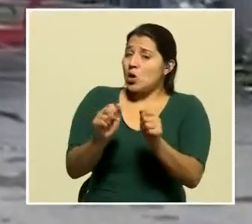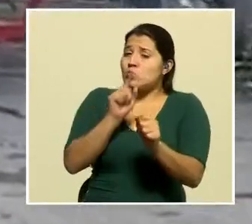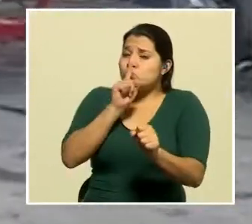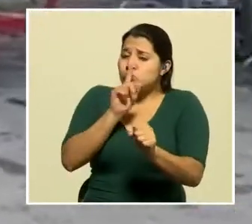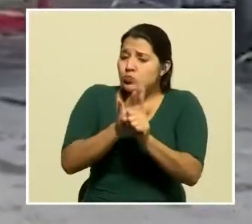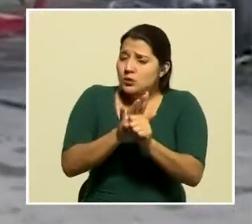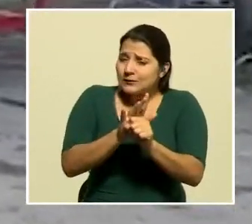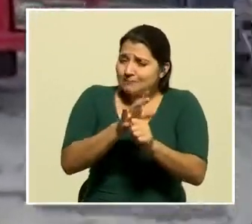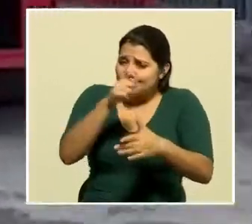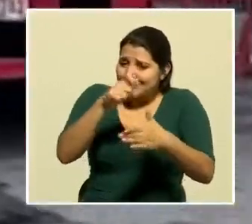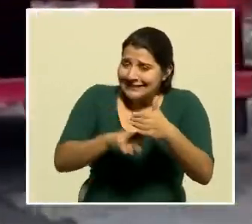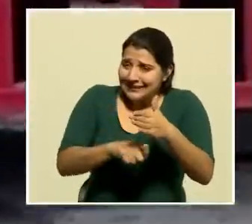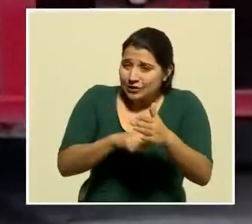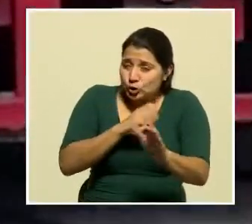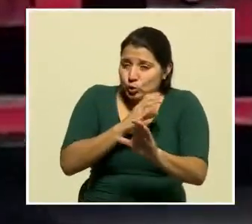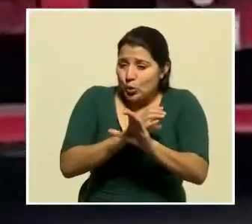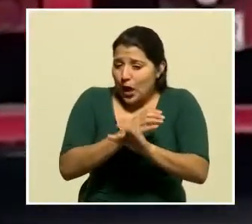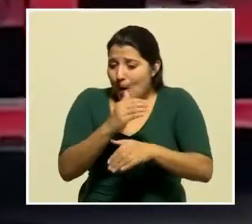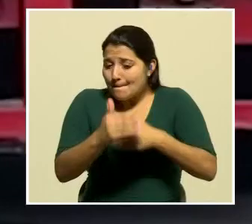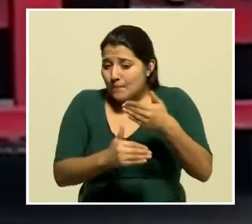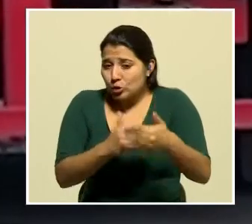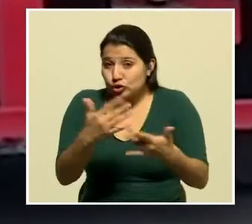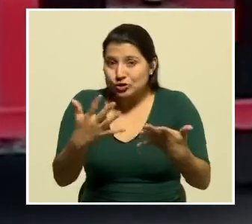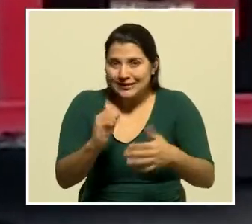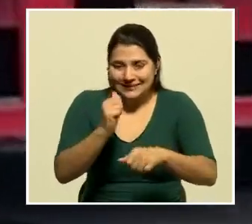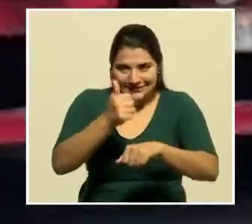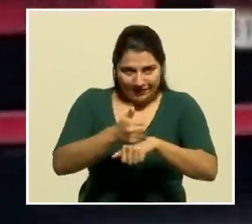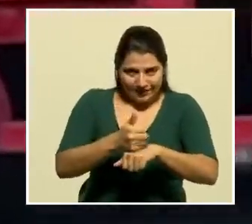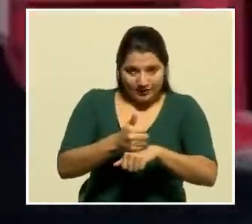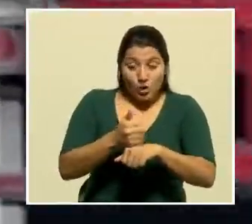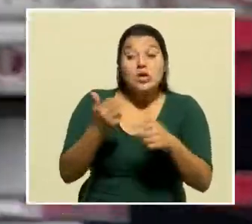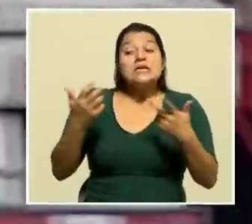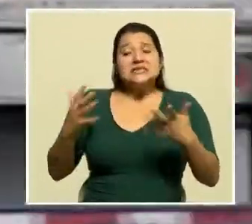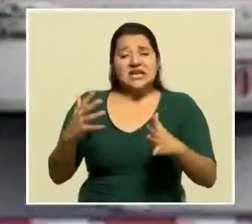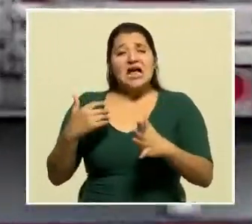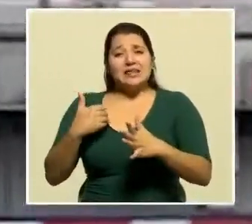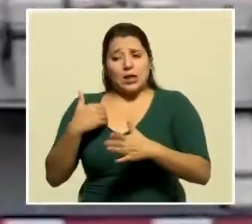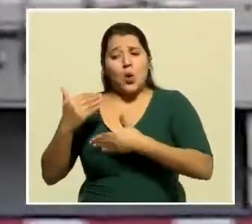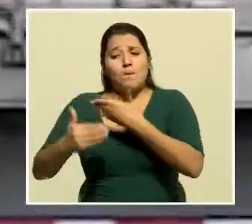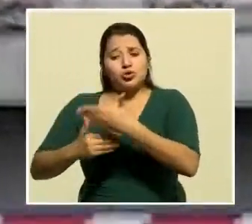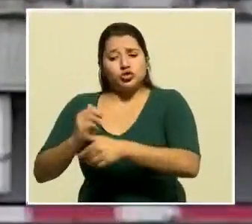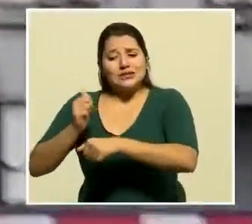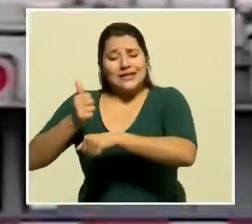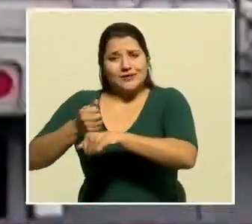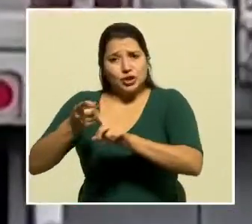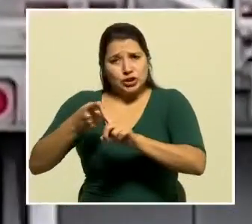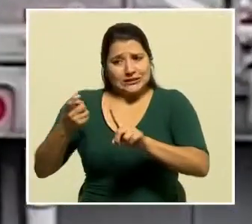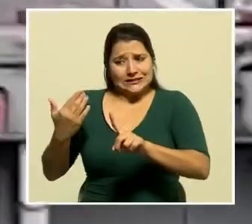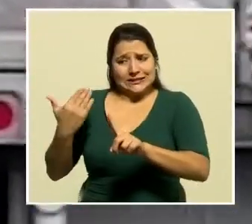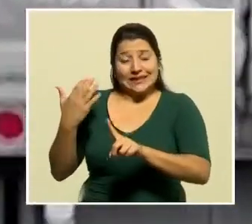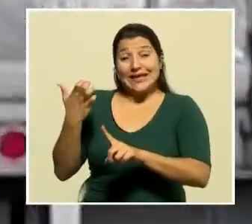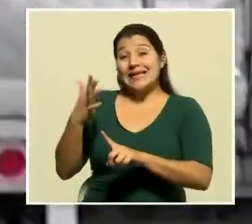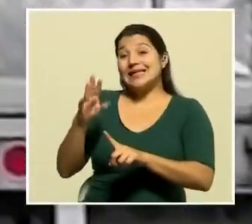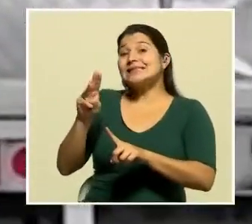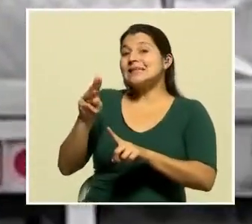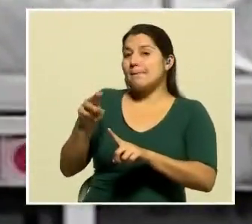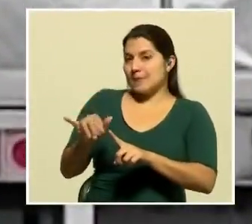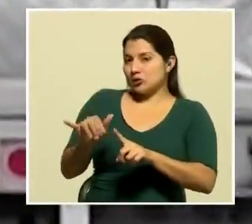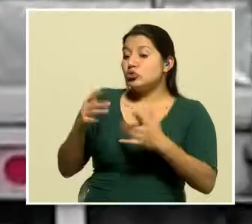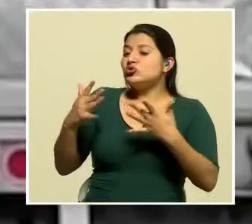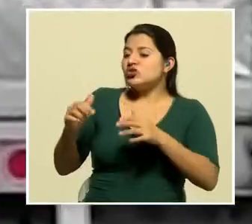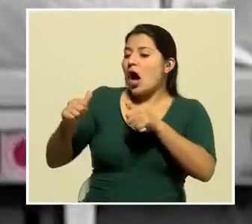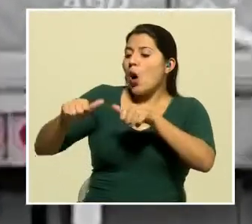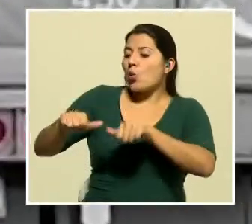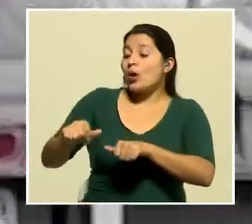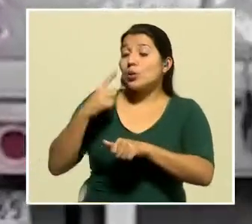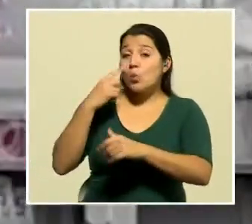y nuevas medidas sanitarias. Aunque ya se cuenta con protocolos sanitarios desde el pasado 15 de mayo, como un acuerdo binacional y bajo la firma